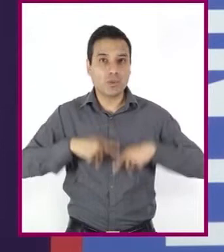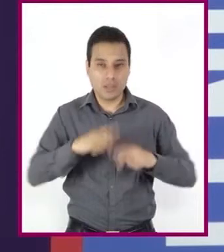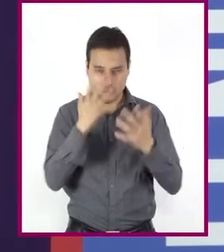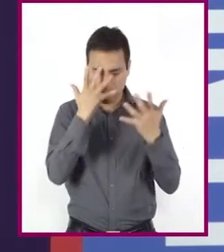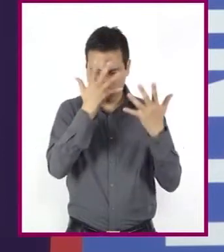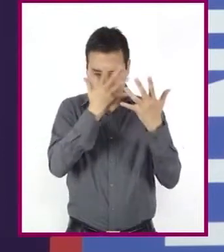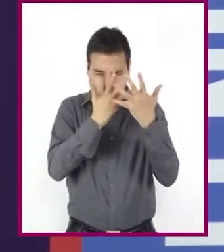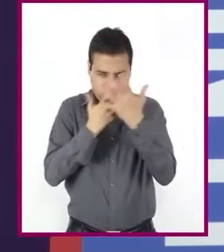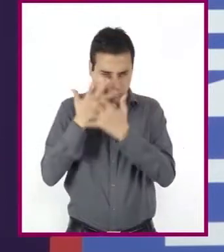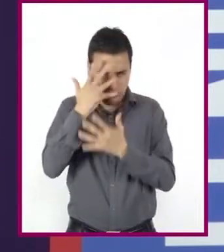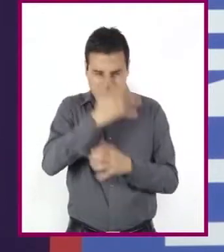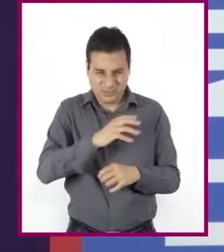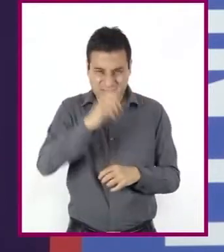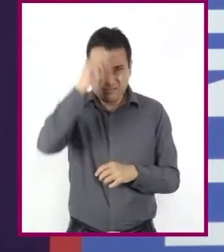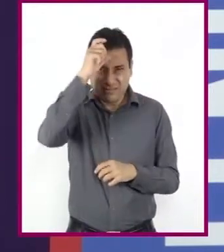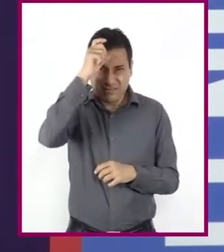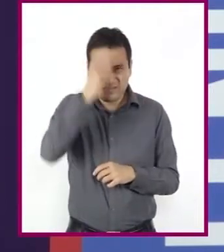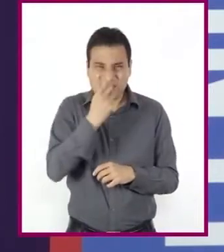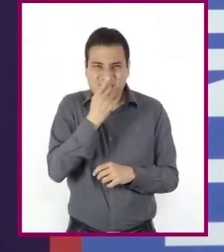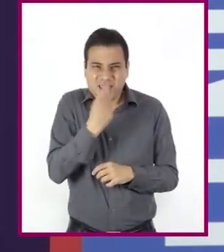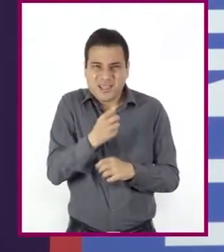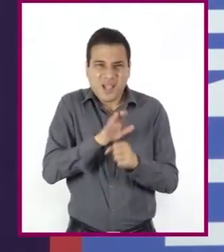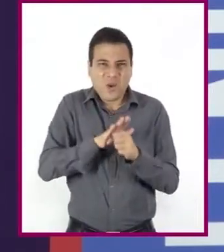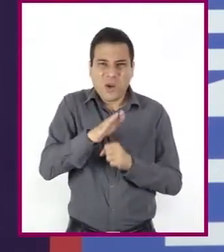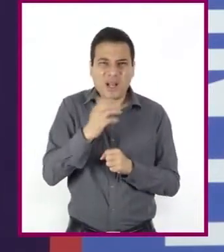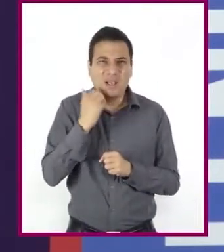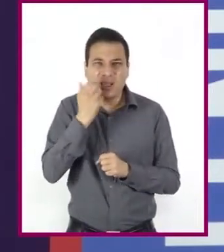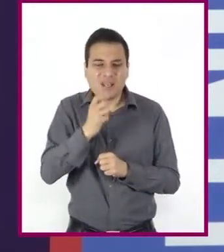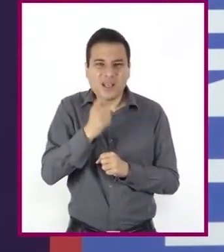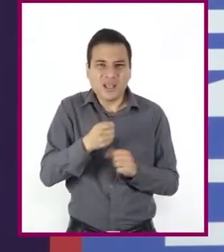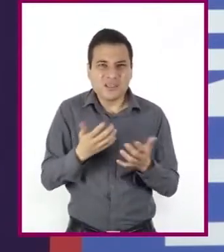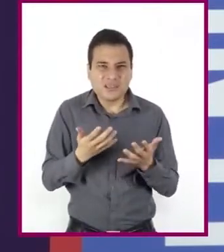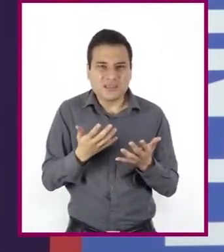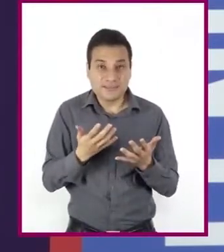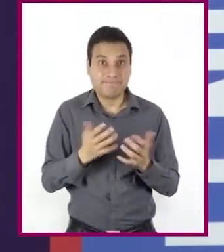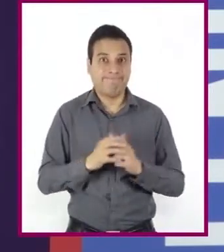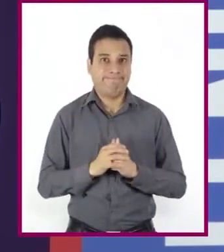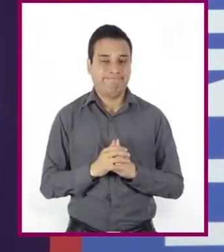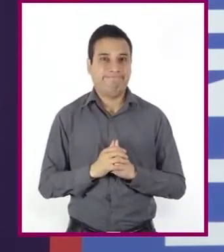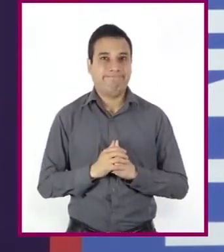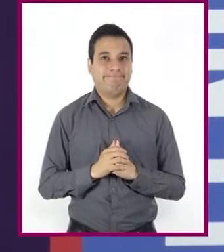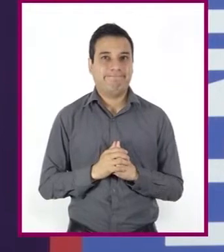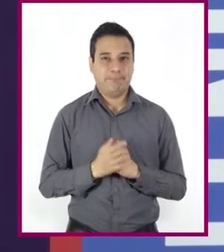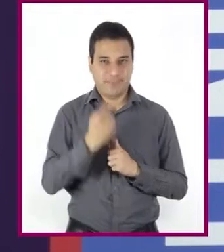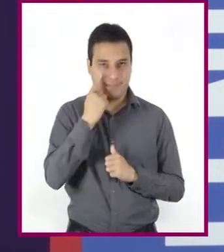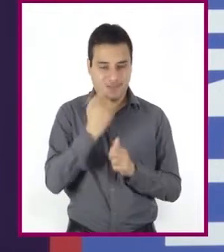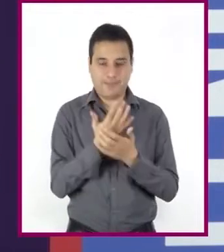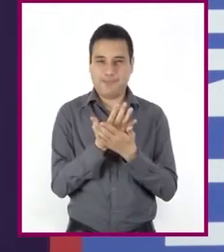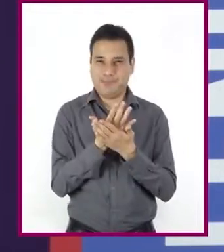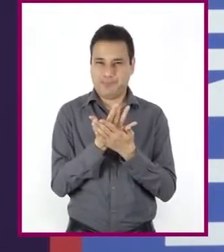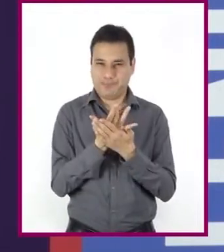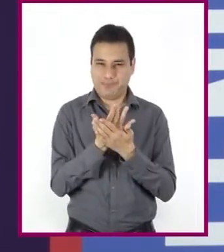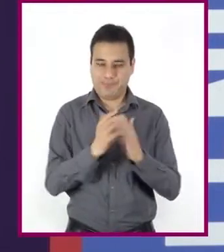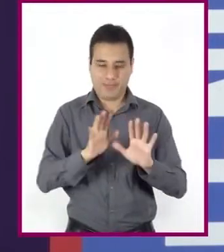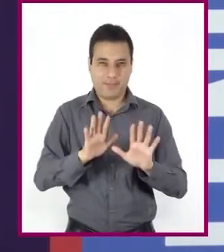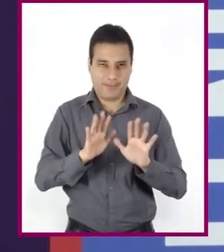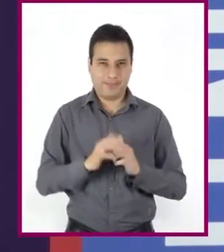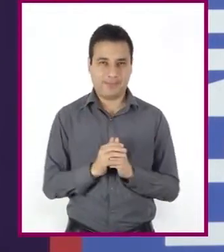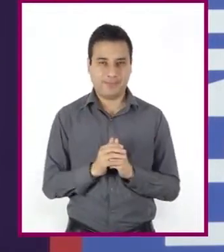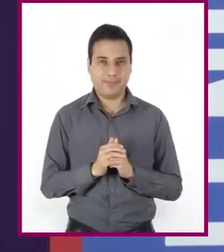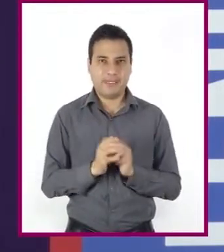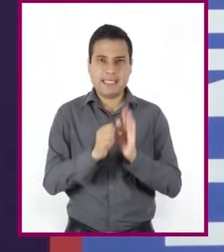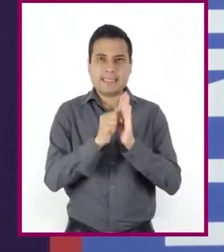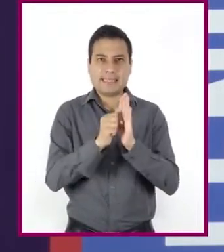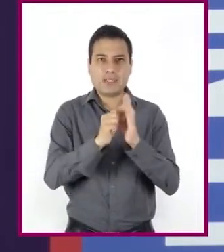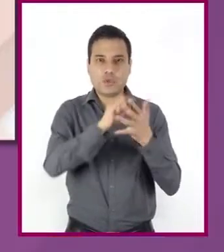realmente queremos transmitir en el lector o el espectador. Detengámonos un momento en recordar lo que son los